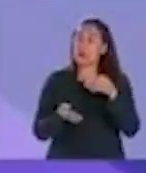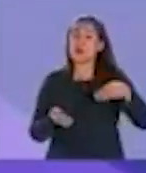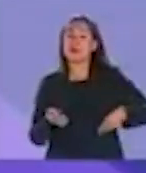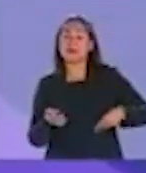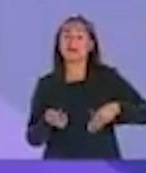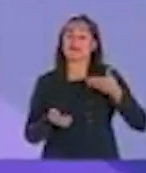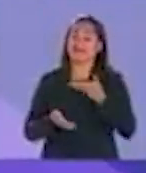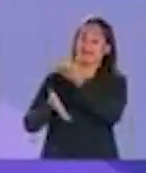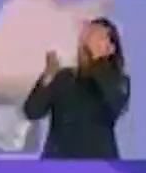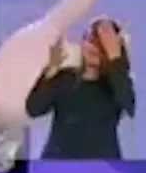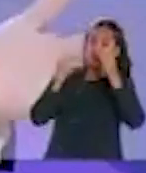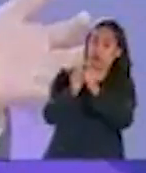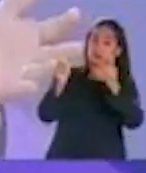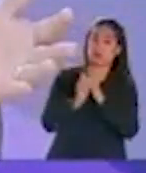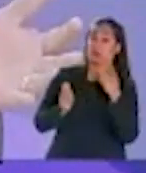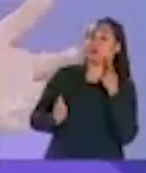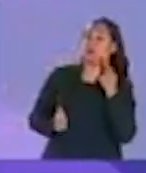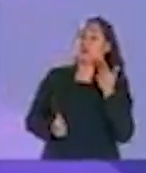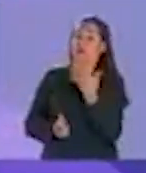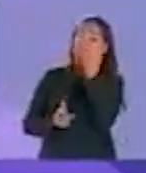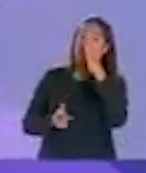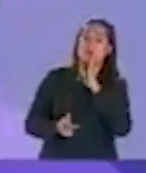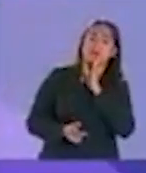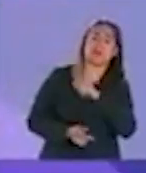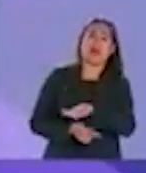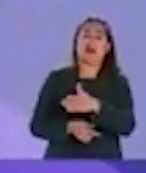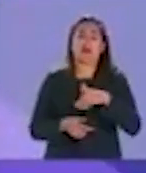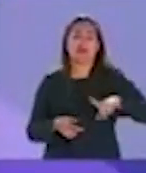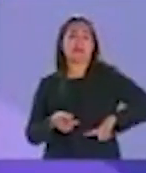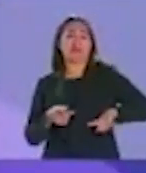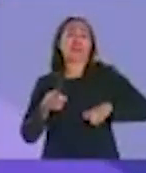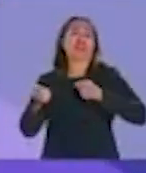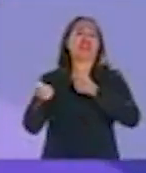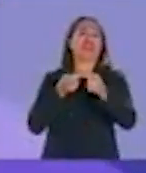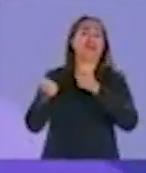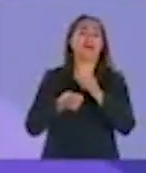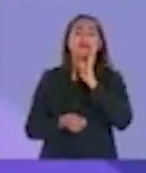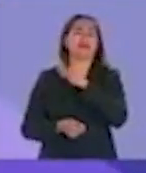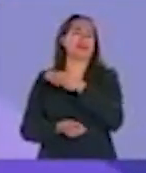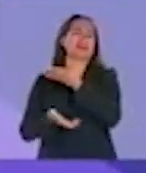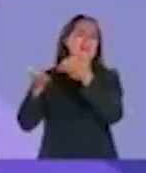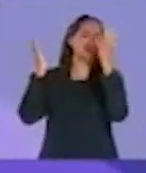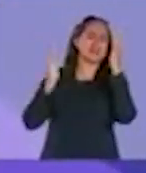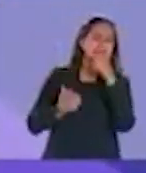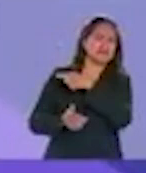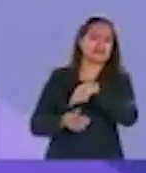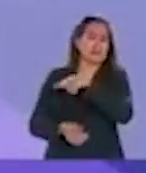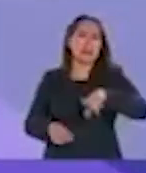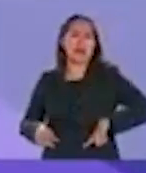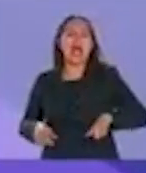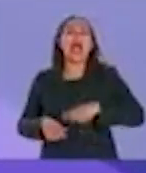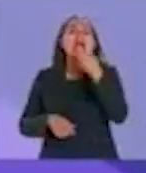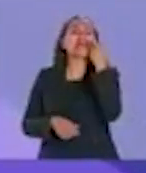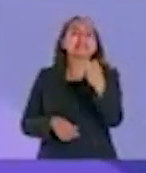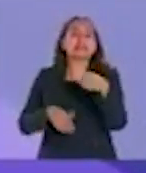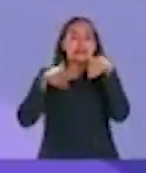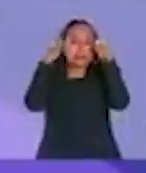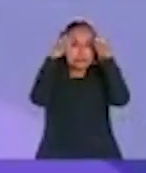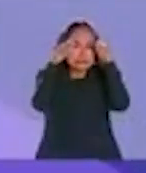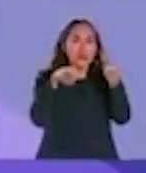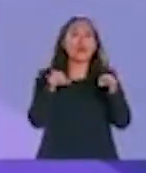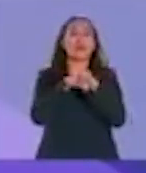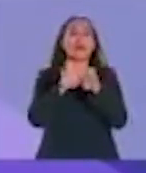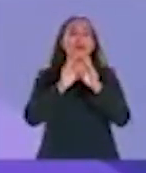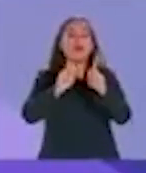políticos no se ha hecho porque han gobernado esos estados todos los partidos políticos se tiene que trabajar en eso en la condición de empleo de